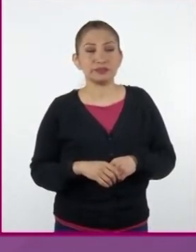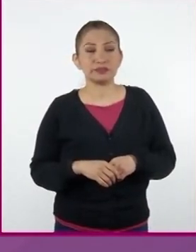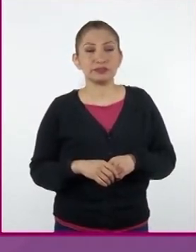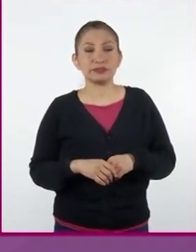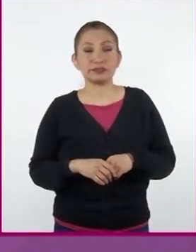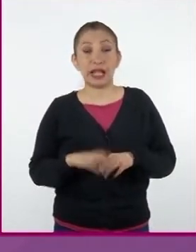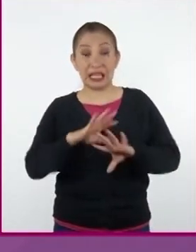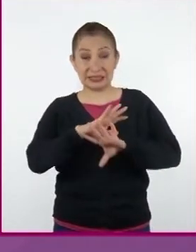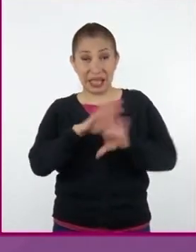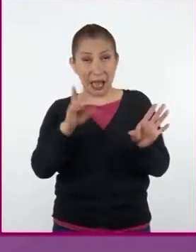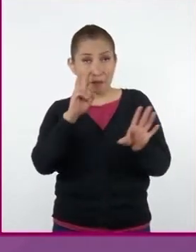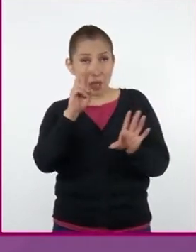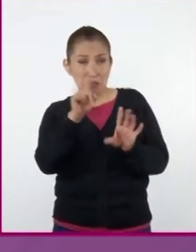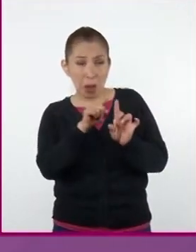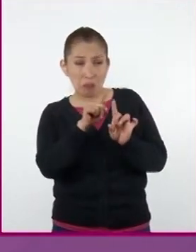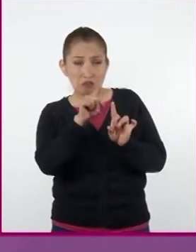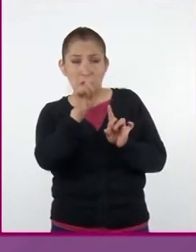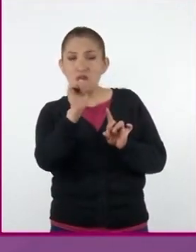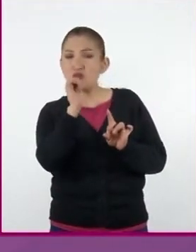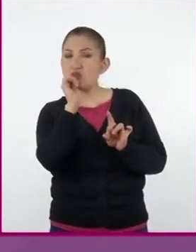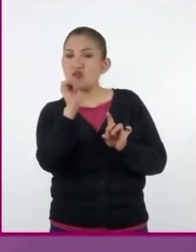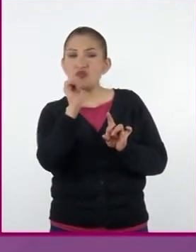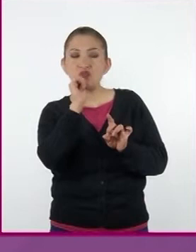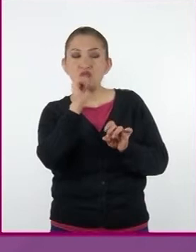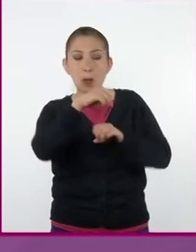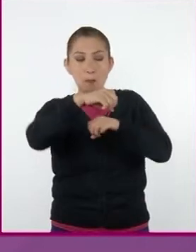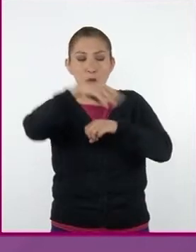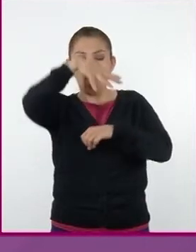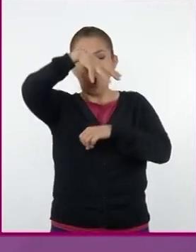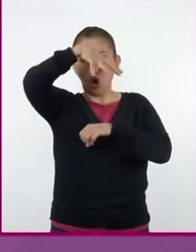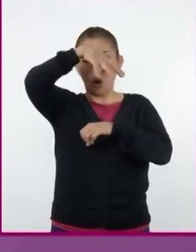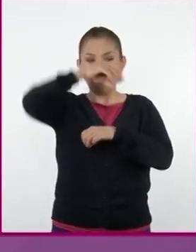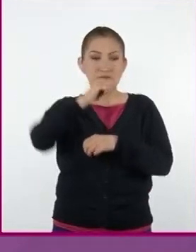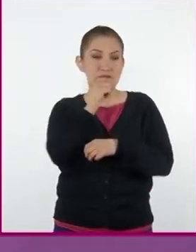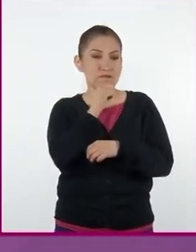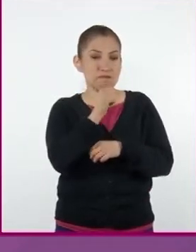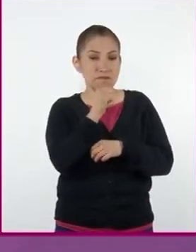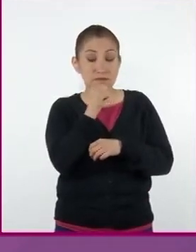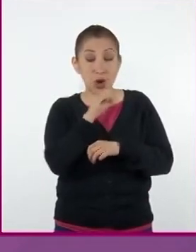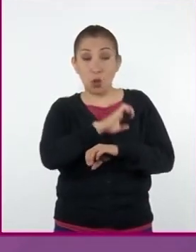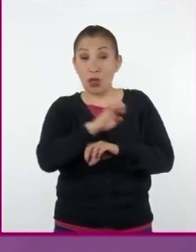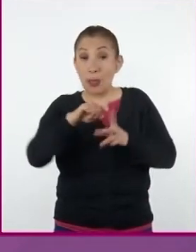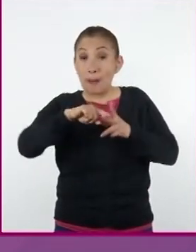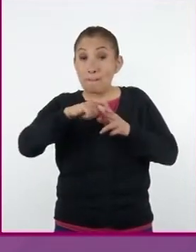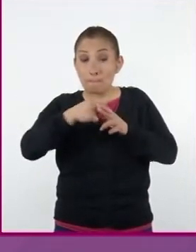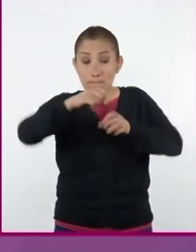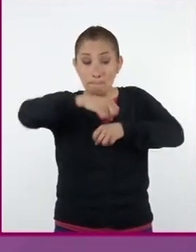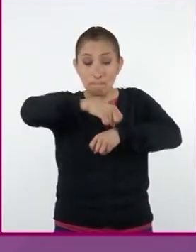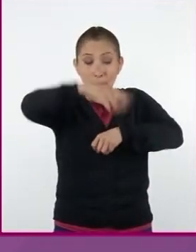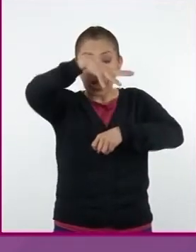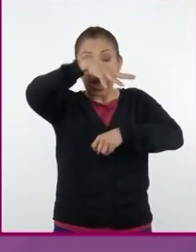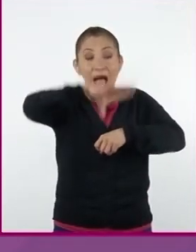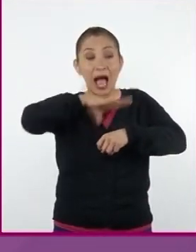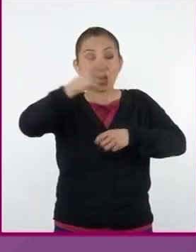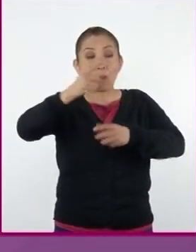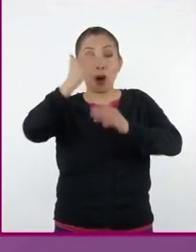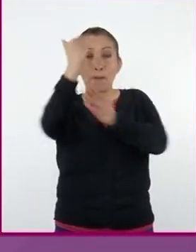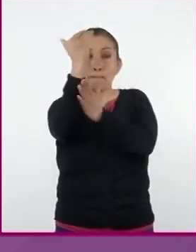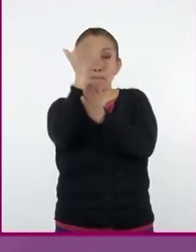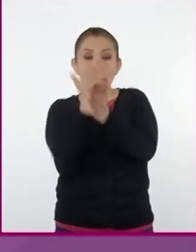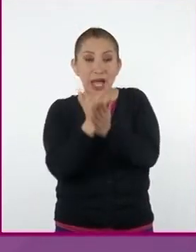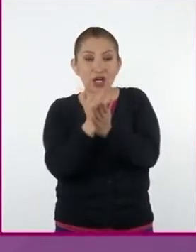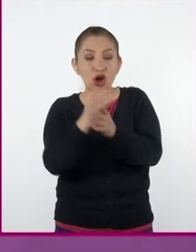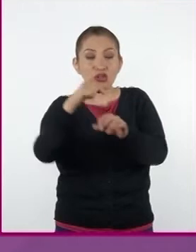Hasta este momento todavía no había abierto su paracaídas. Una vez que lo abre, existe una disminución